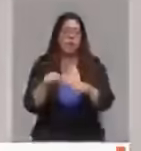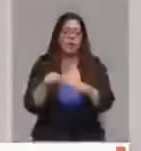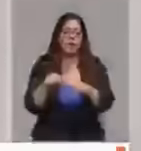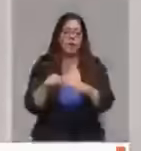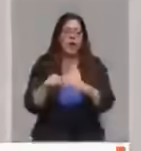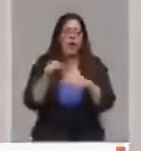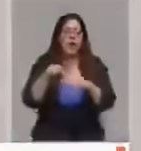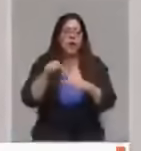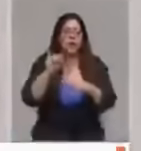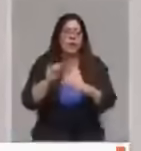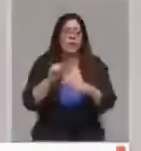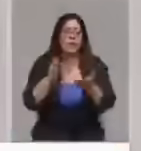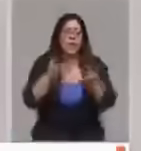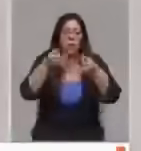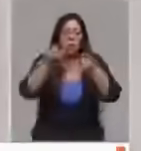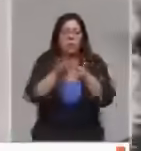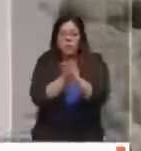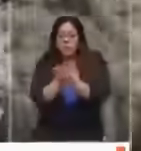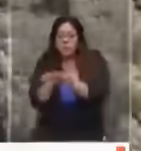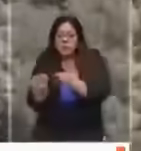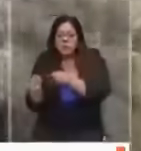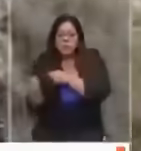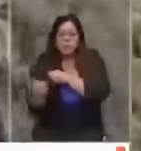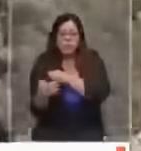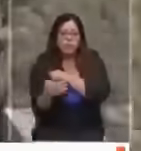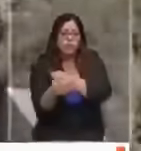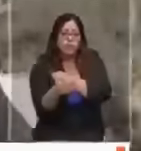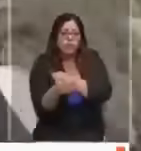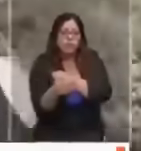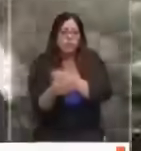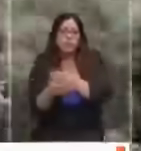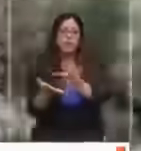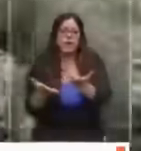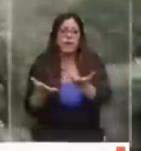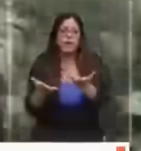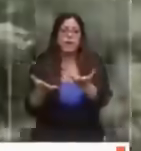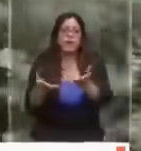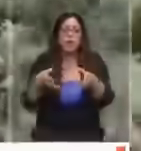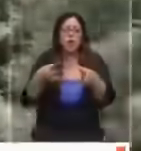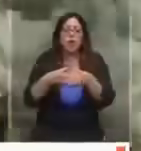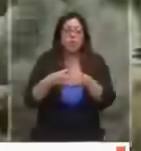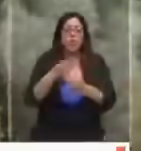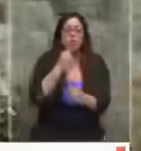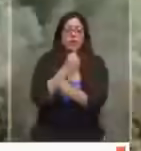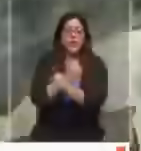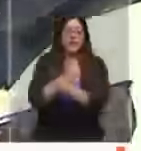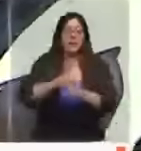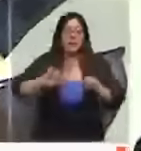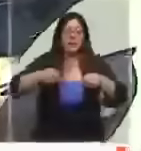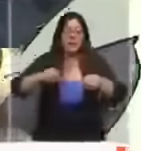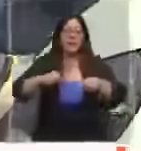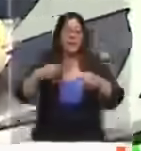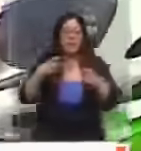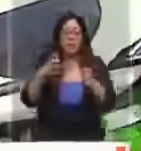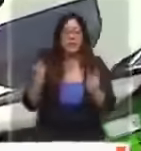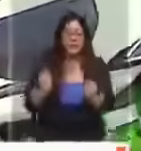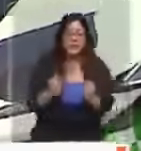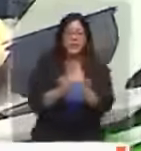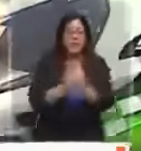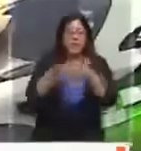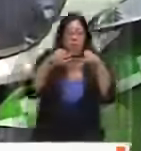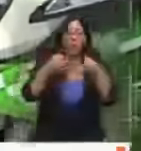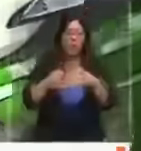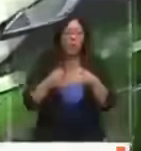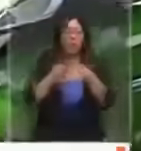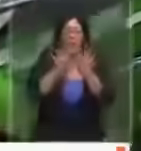Ahora sí está ingresando a la rotonda, justamente con la escolta de carabineros, ya nosotros también vamos a tratar de acompañarlo hasta la